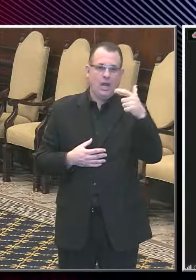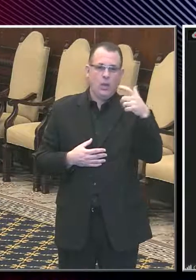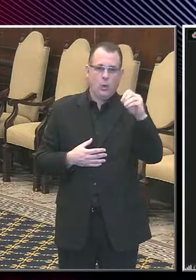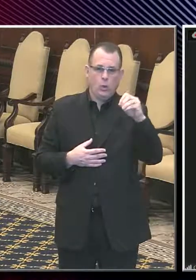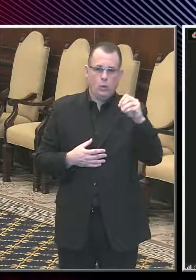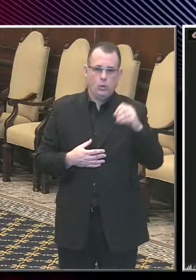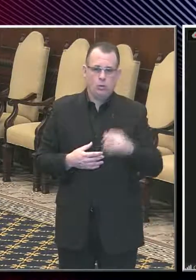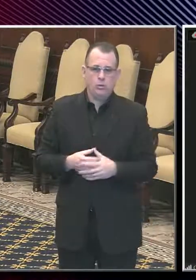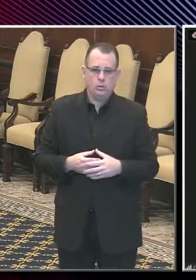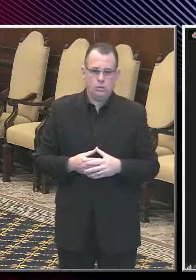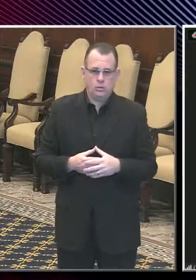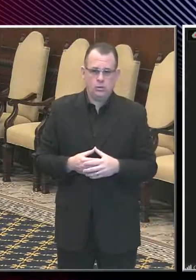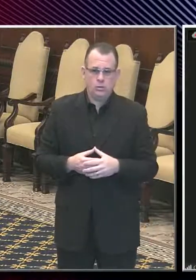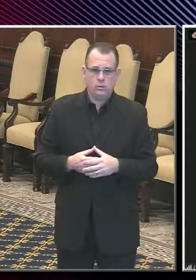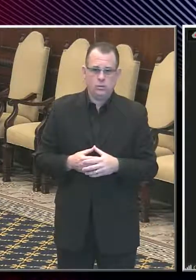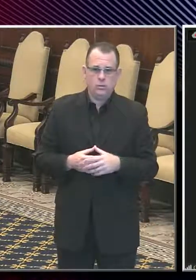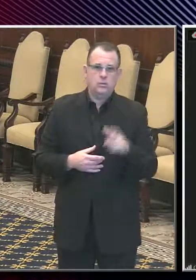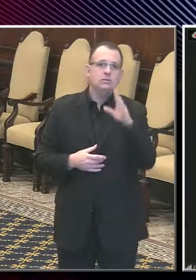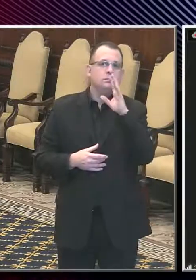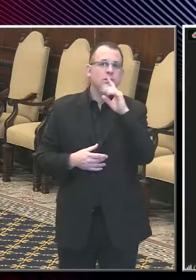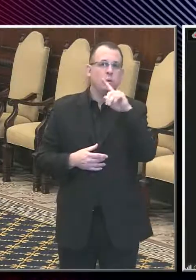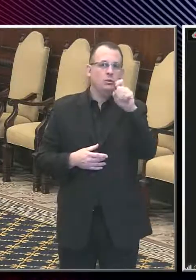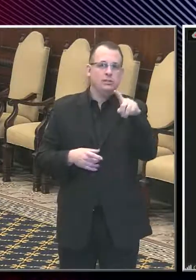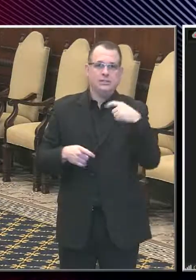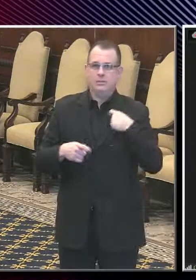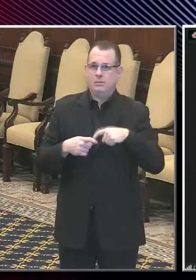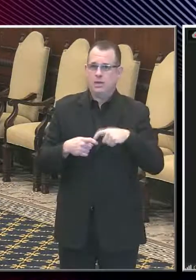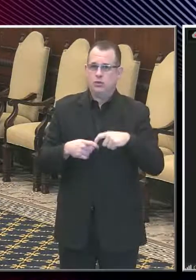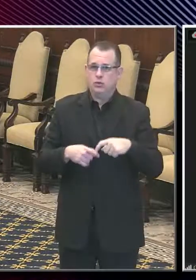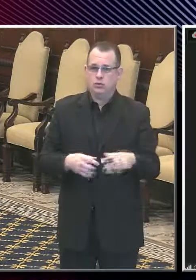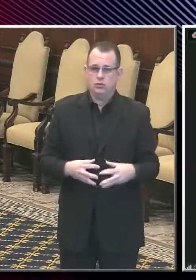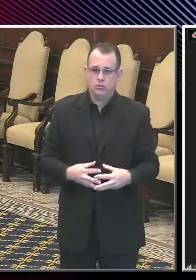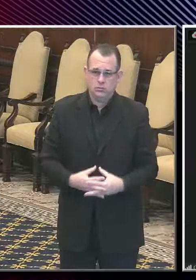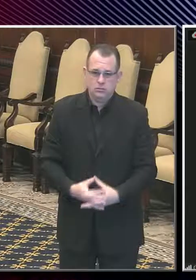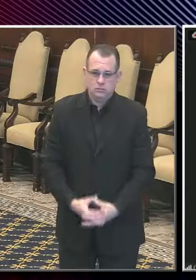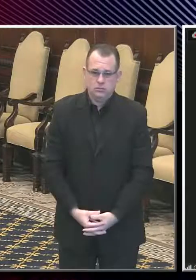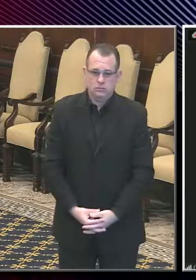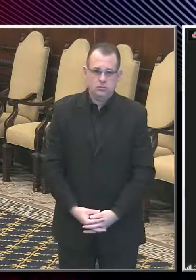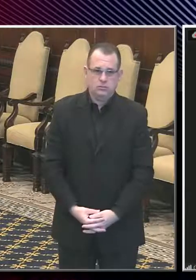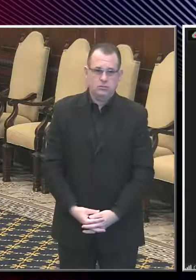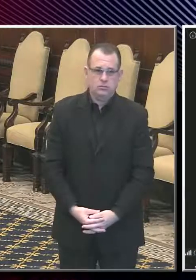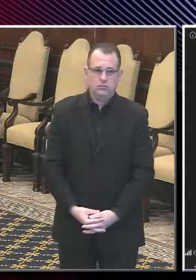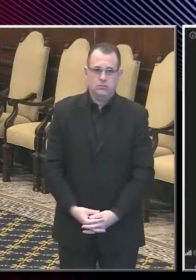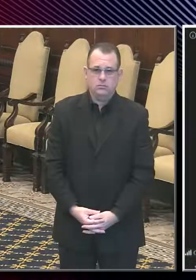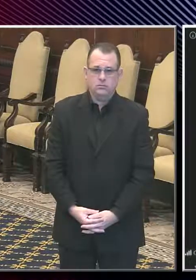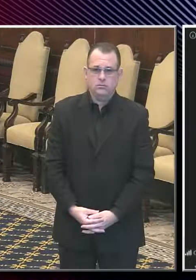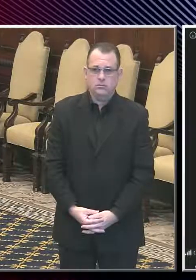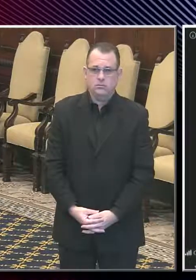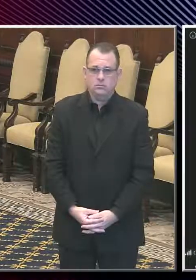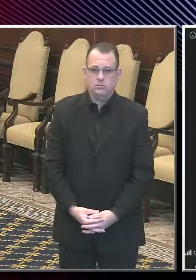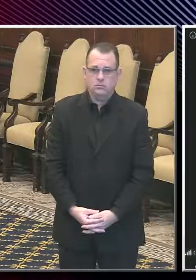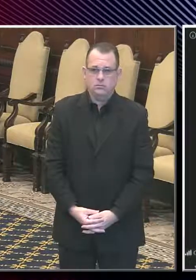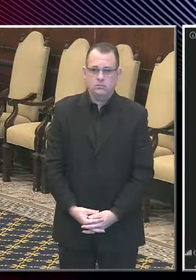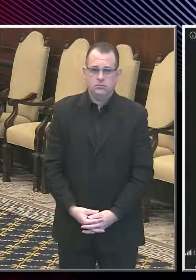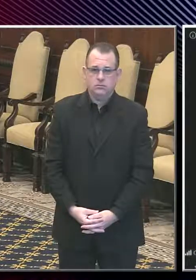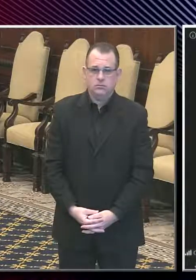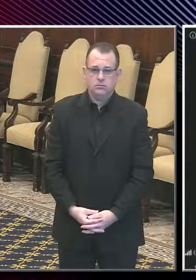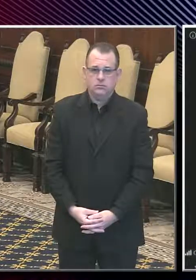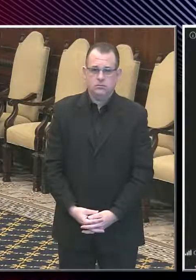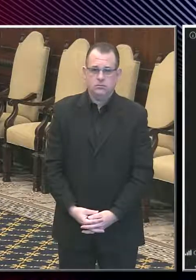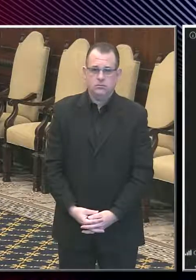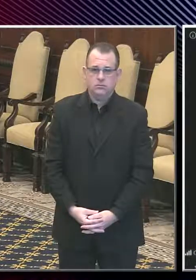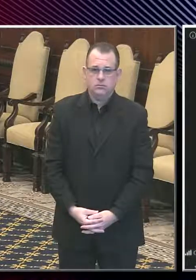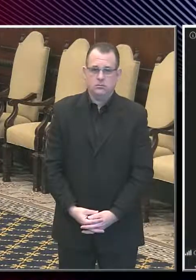Sí, gracias. Mi pregunta va para el alcalde, ya que hemos visto y recibido varias imágenes de basura acumulada a través de la